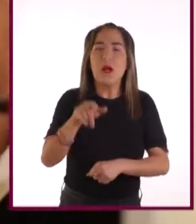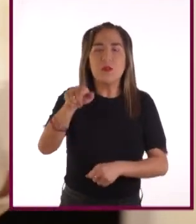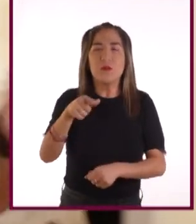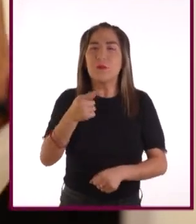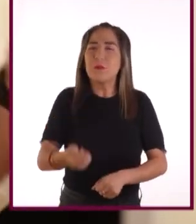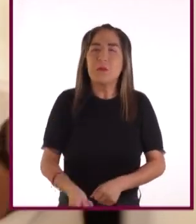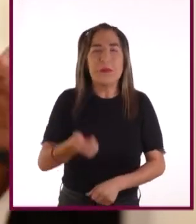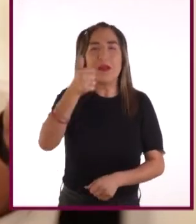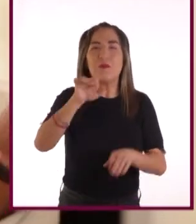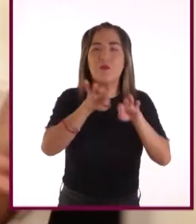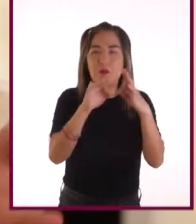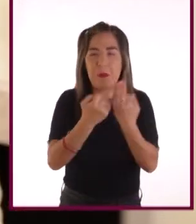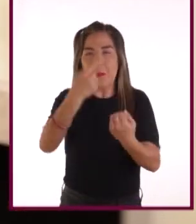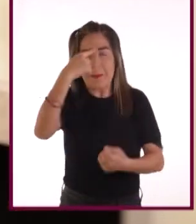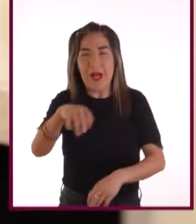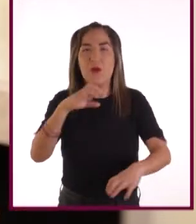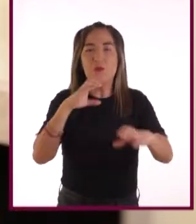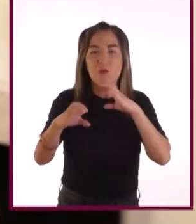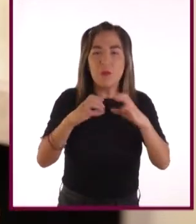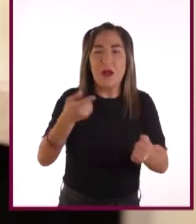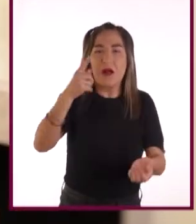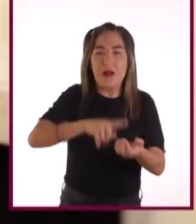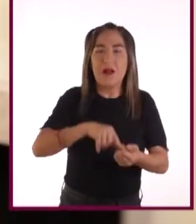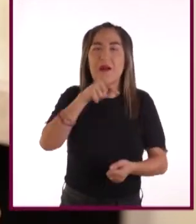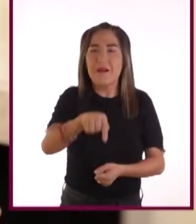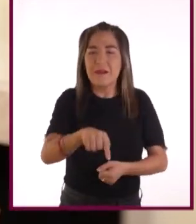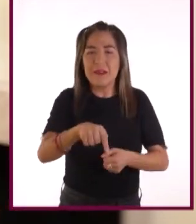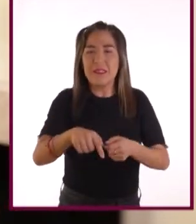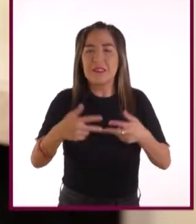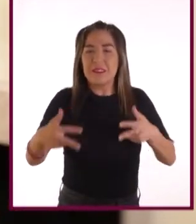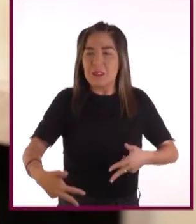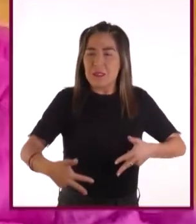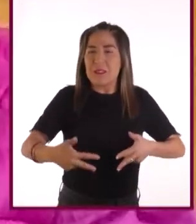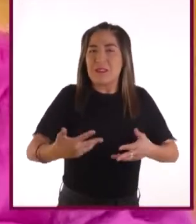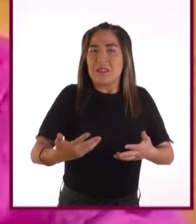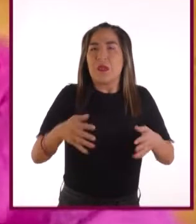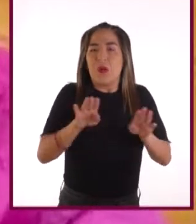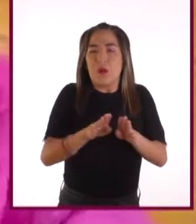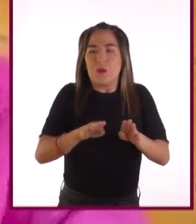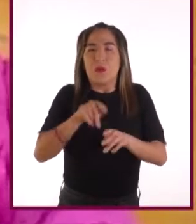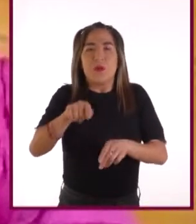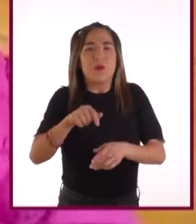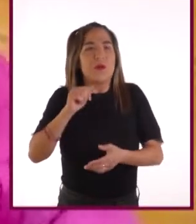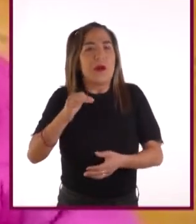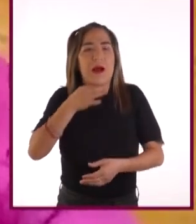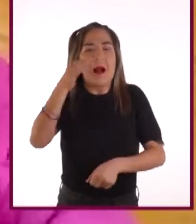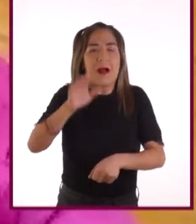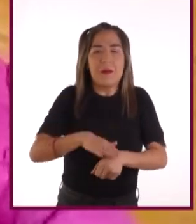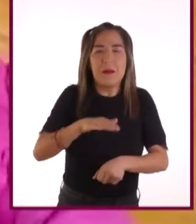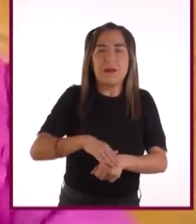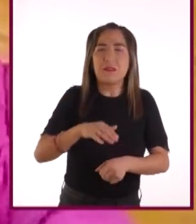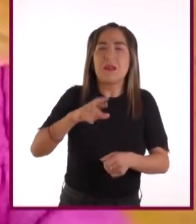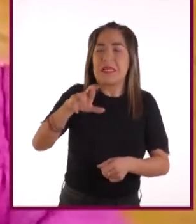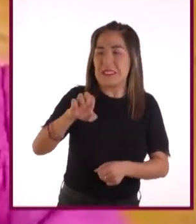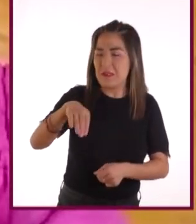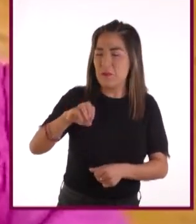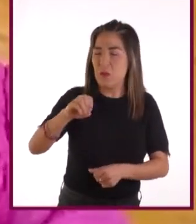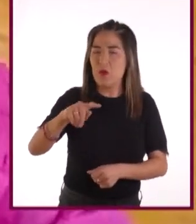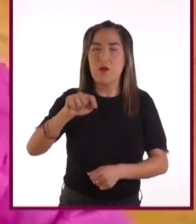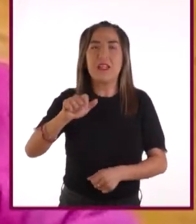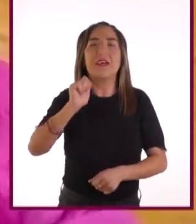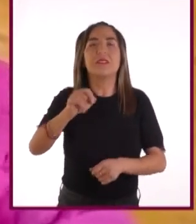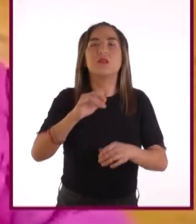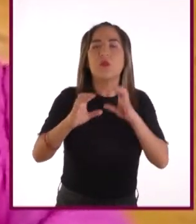¿cuáles fueron las primeras formas de comunicación remota que se utilizaron? Bueno, hay que aclarar que la comunicación remota es un medio de